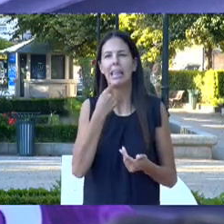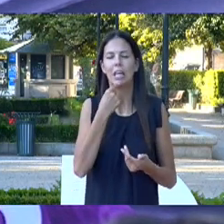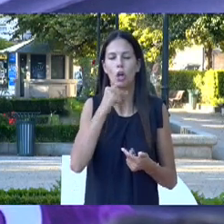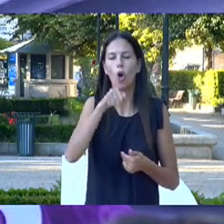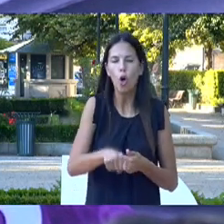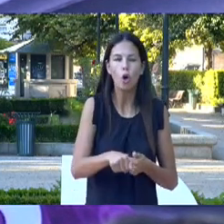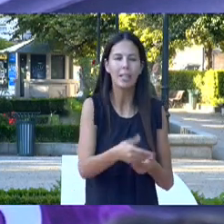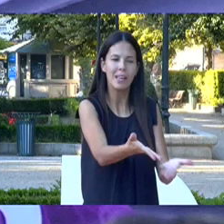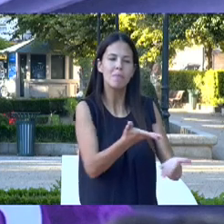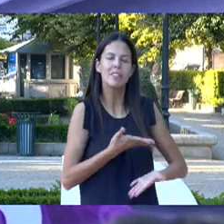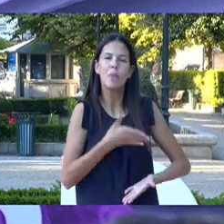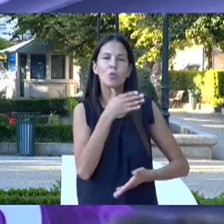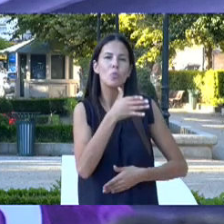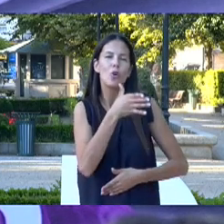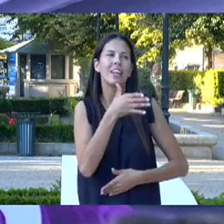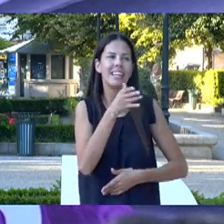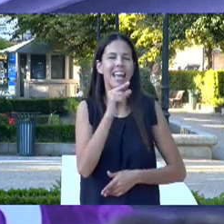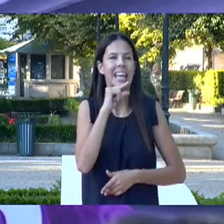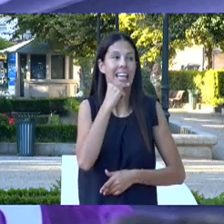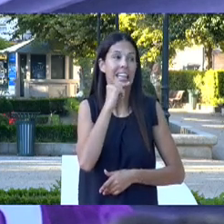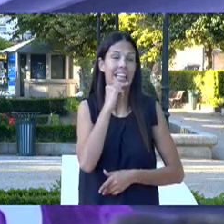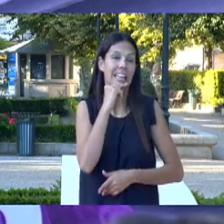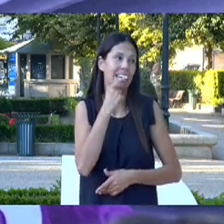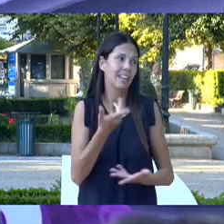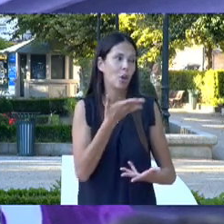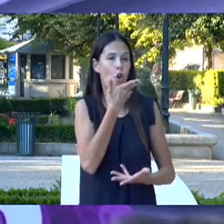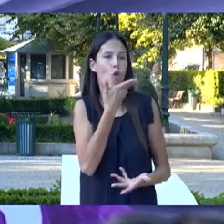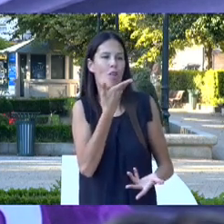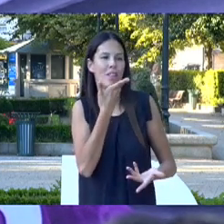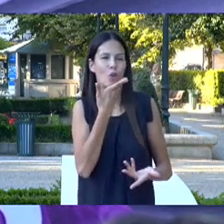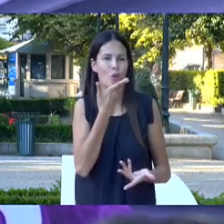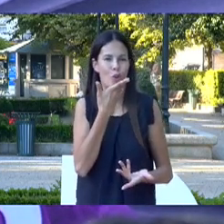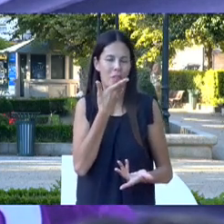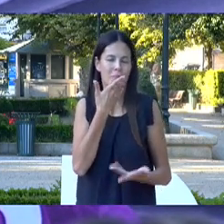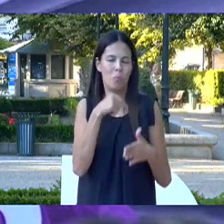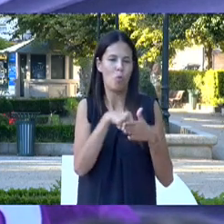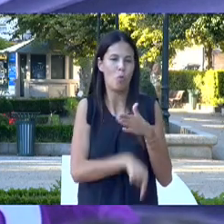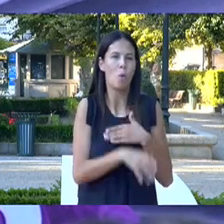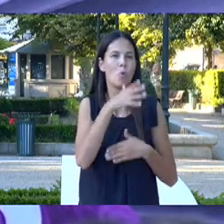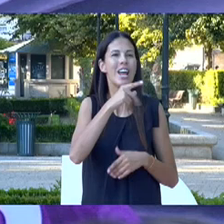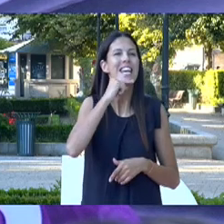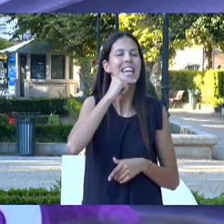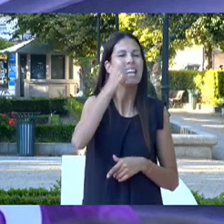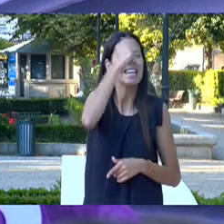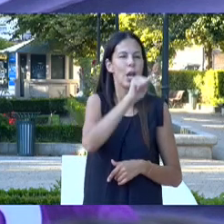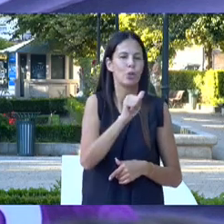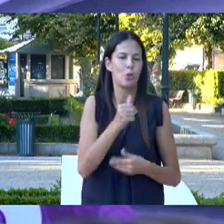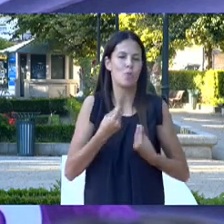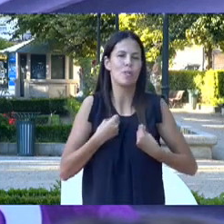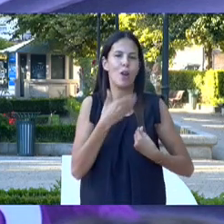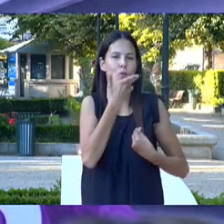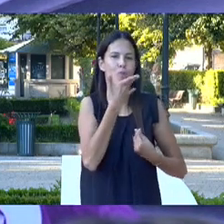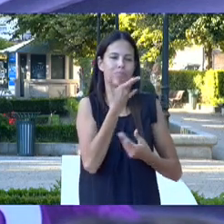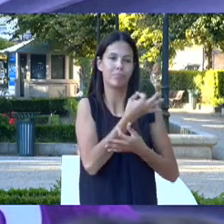o convidamos, que é ser coñecedor de primeira man, como neto de Ernestina, da súa vida. Pero